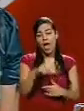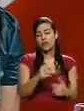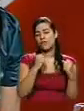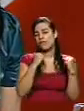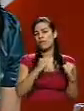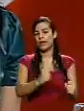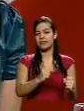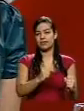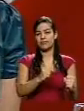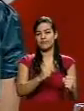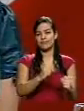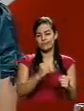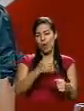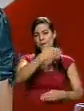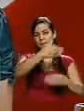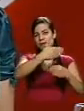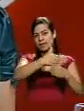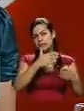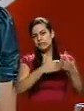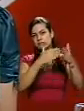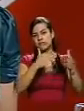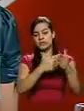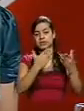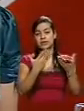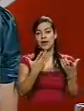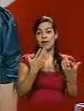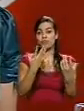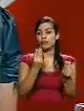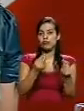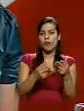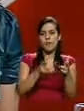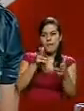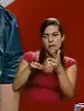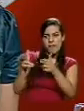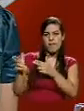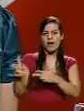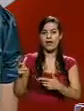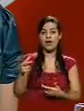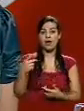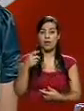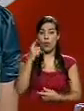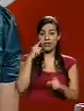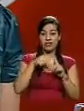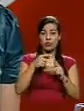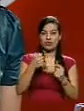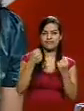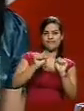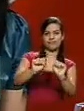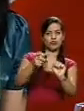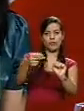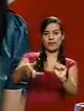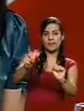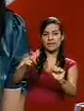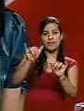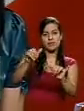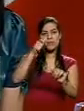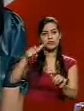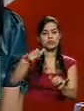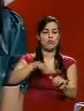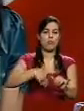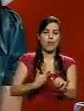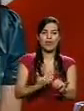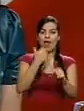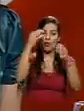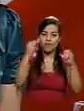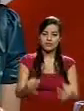esta estrategia del terrorismo a través del sicariato para impedir que los campesinos puedan